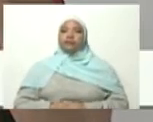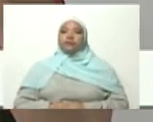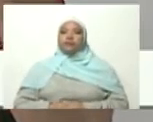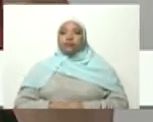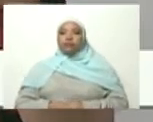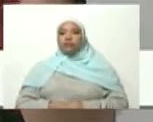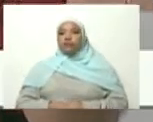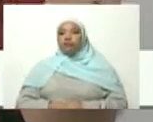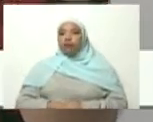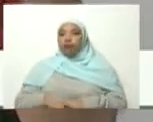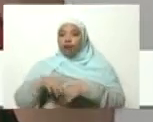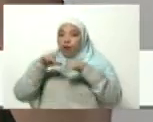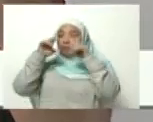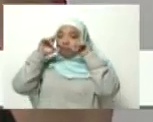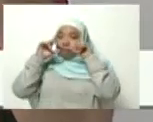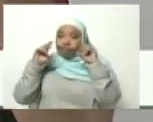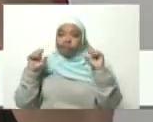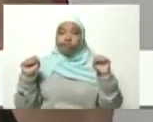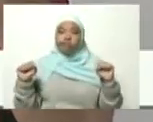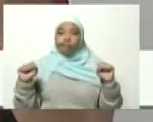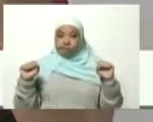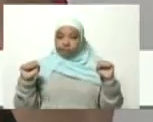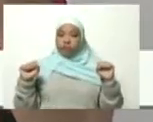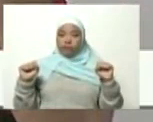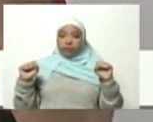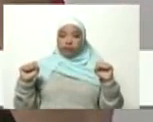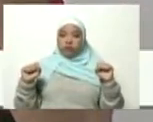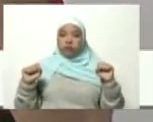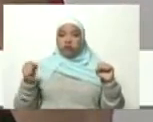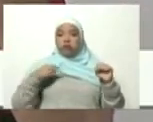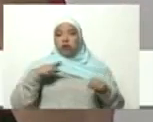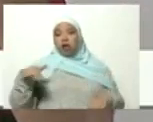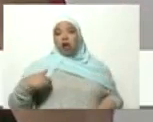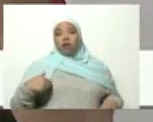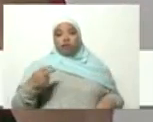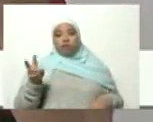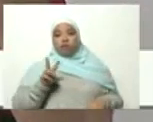Muy inteligente, pues, porque aquí en Venezuela no tenemos esa capacidad según ellos.